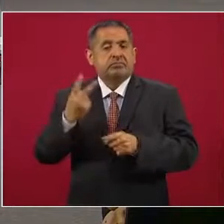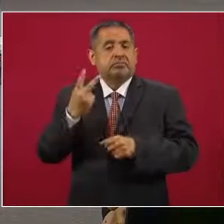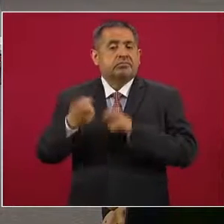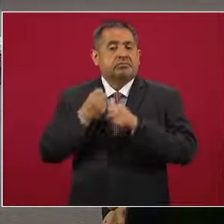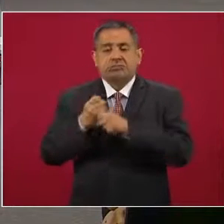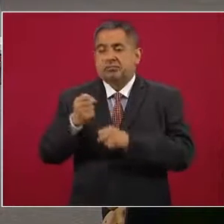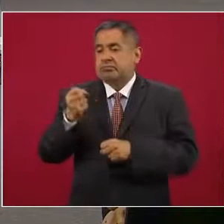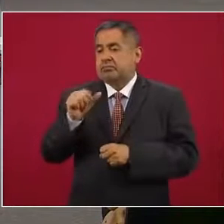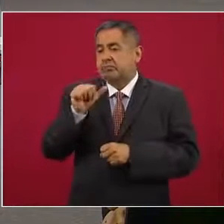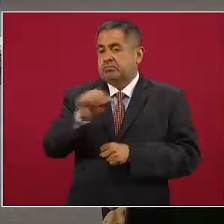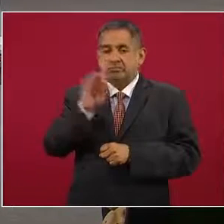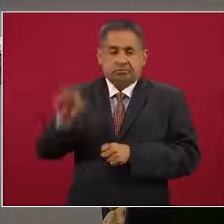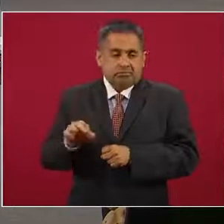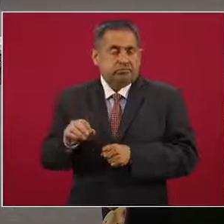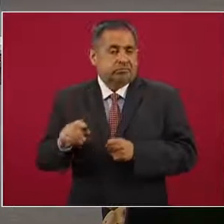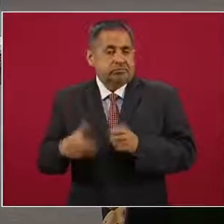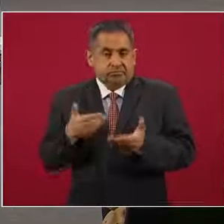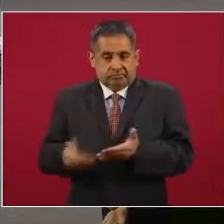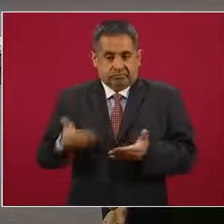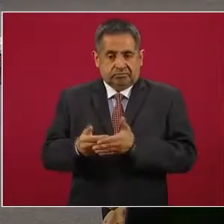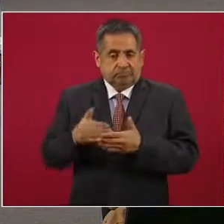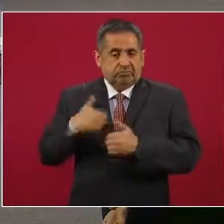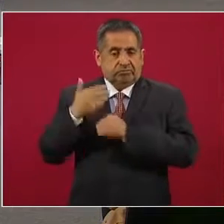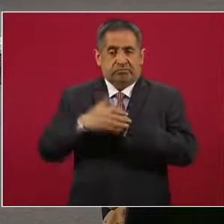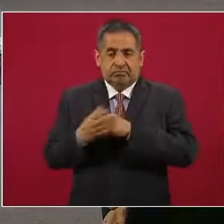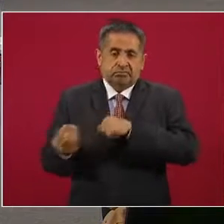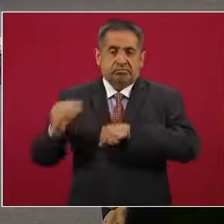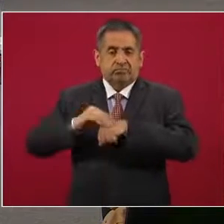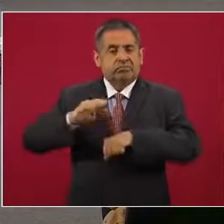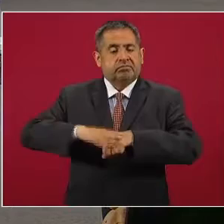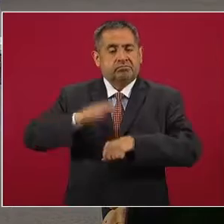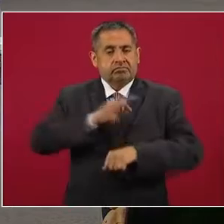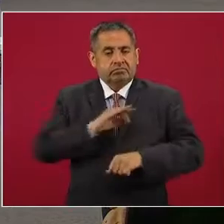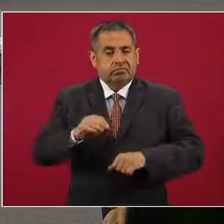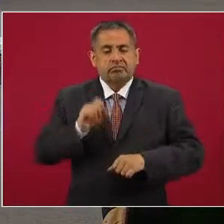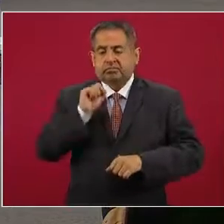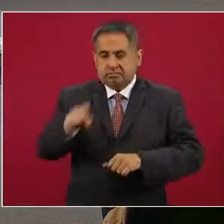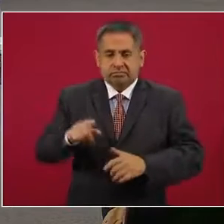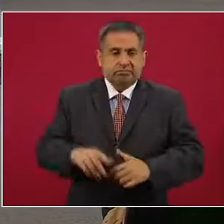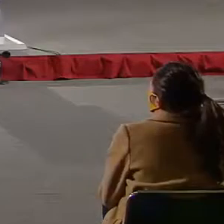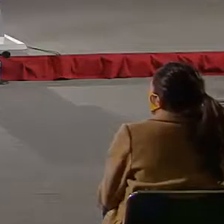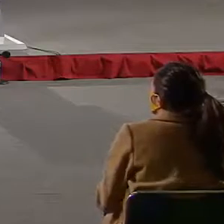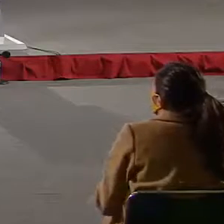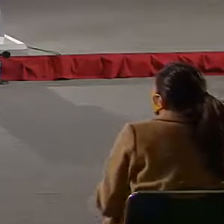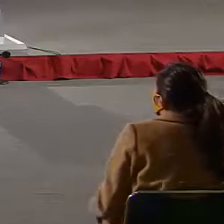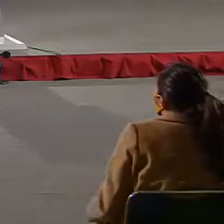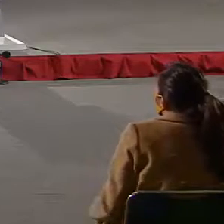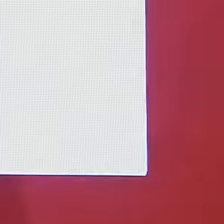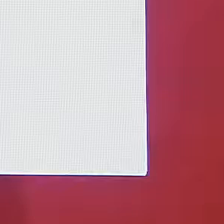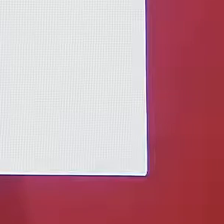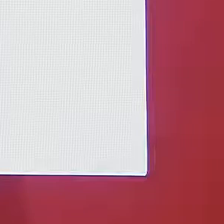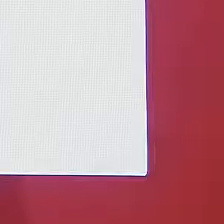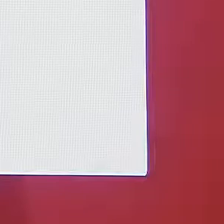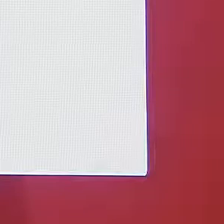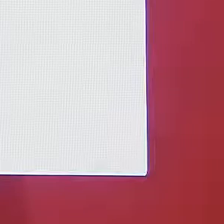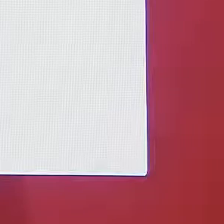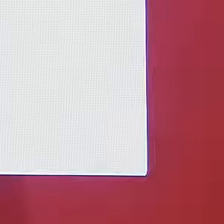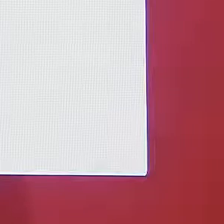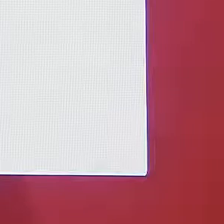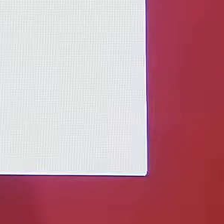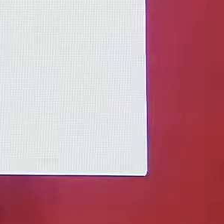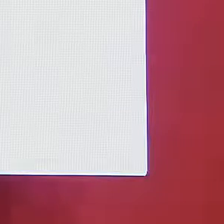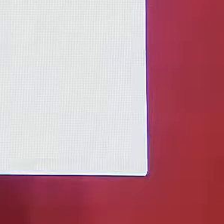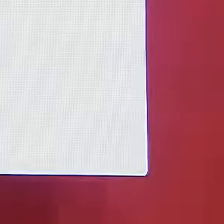año 20%, y ahora va a haber un aumento también al salario para el año